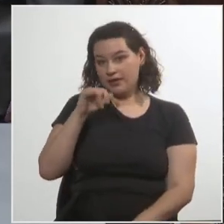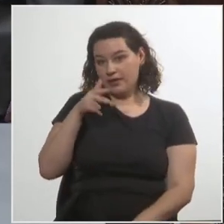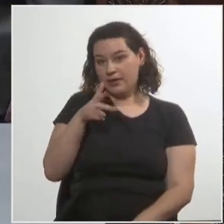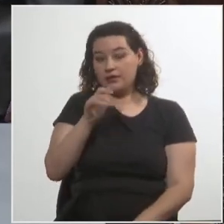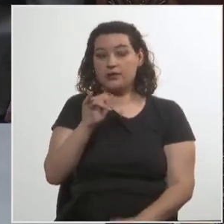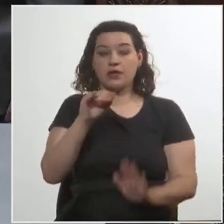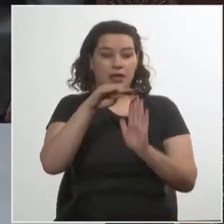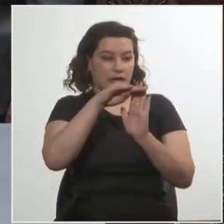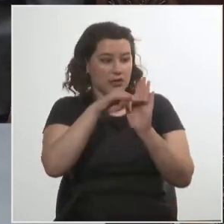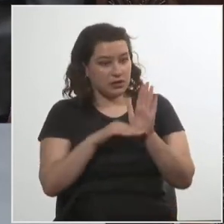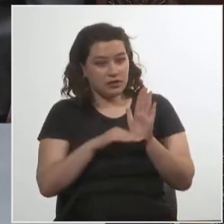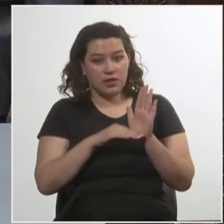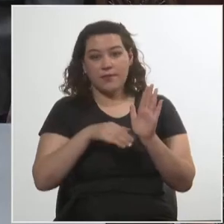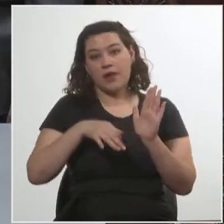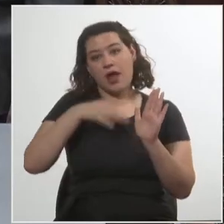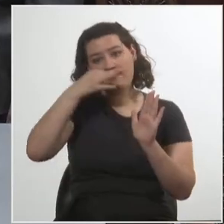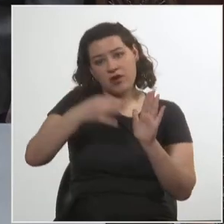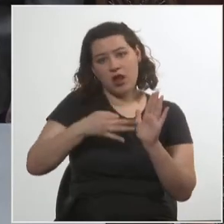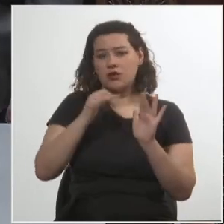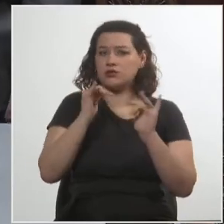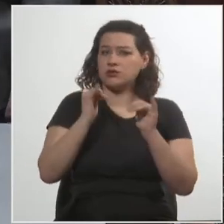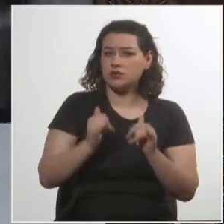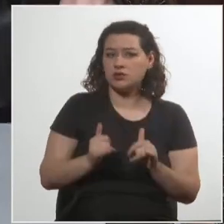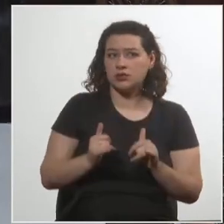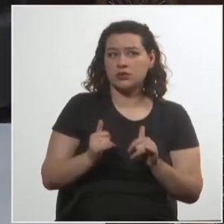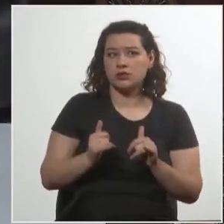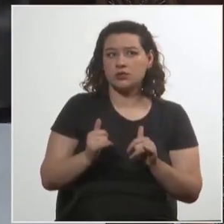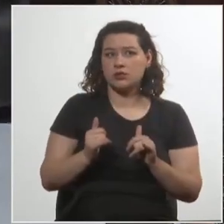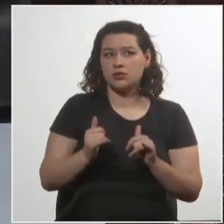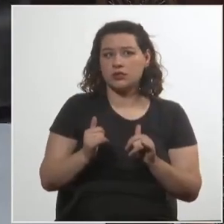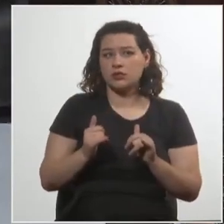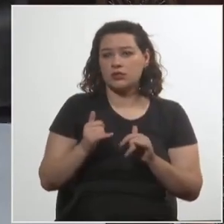no sé si está por el ambulatorio